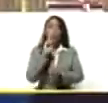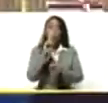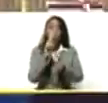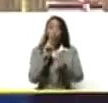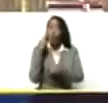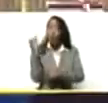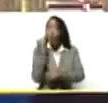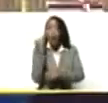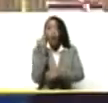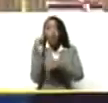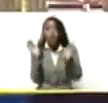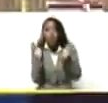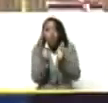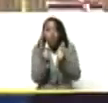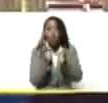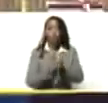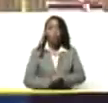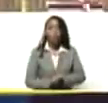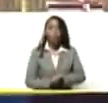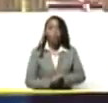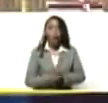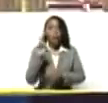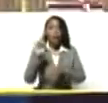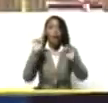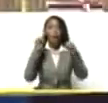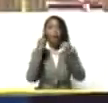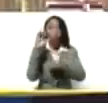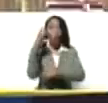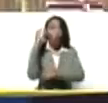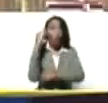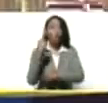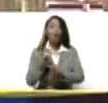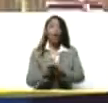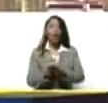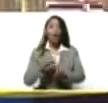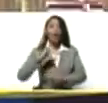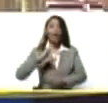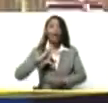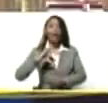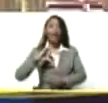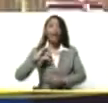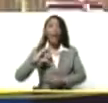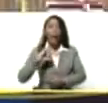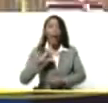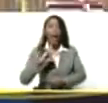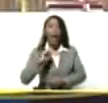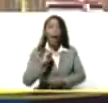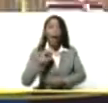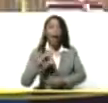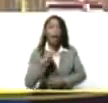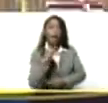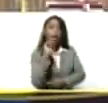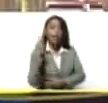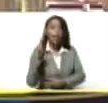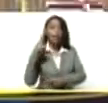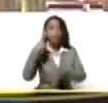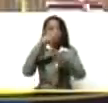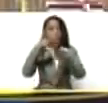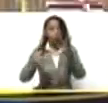habitación en bogotá en cal y en quito en lima en santiago de chile